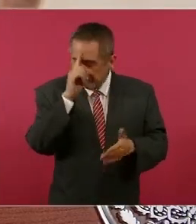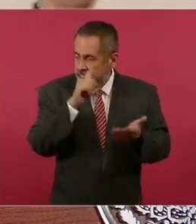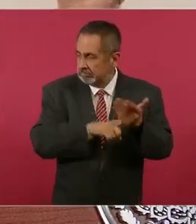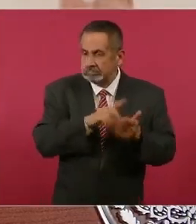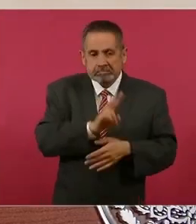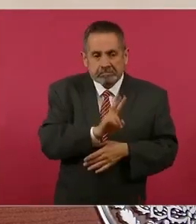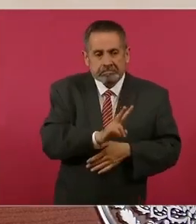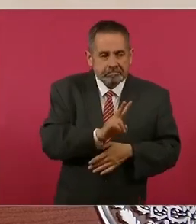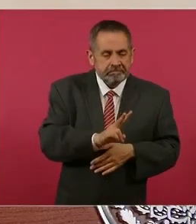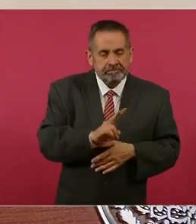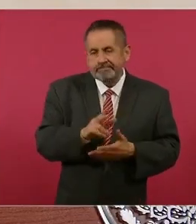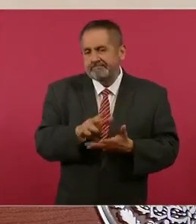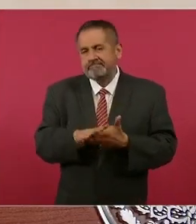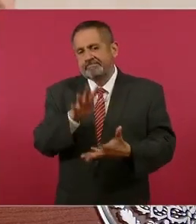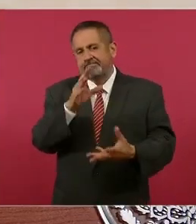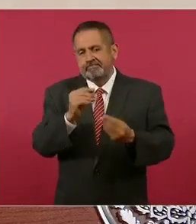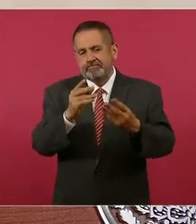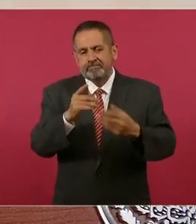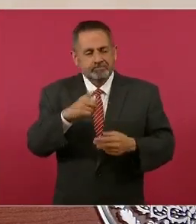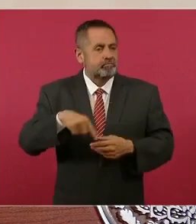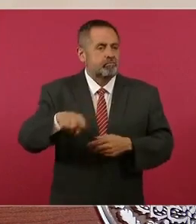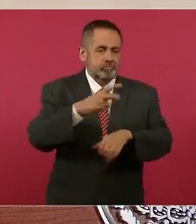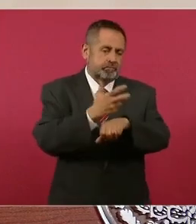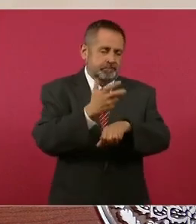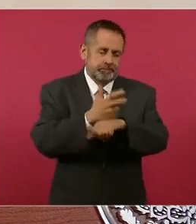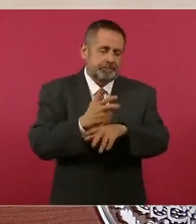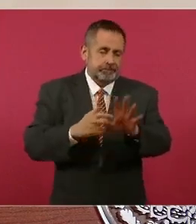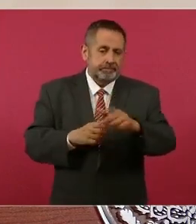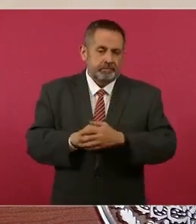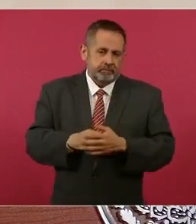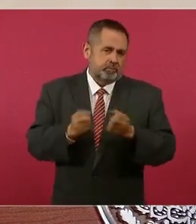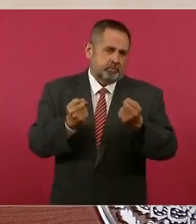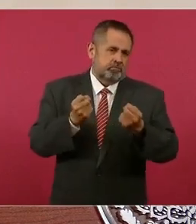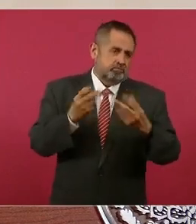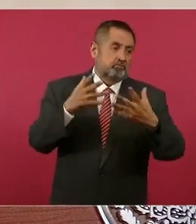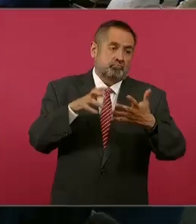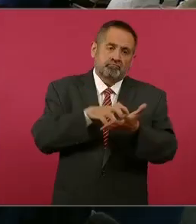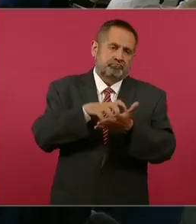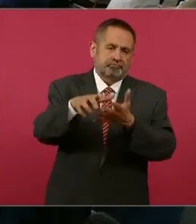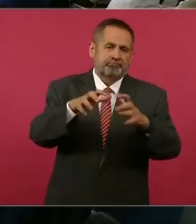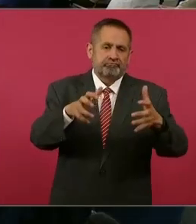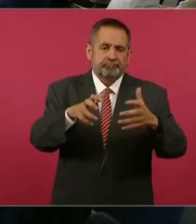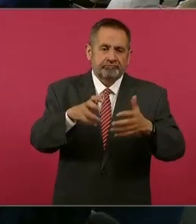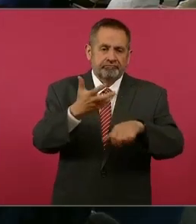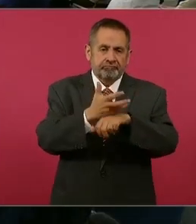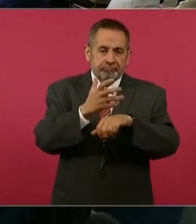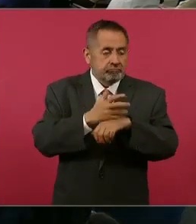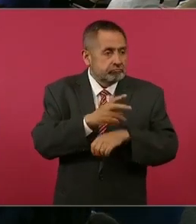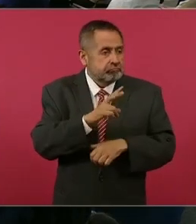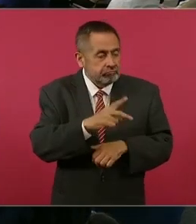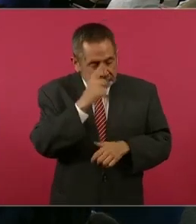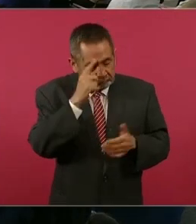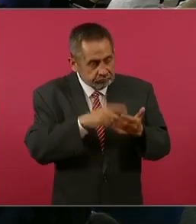a la mayoría de los estadounidenses, o a un porcentaje considerable,